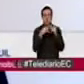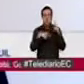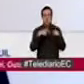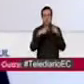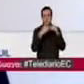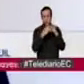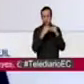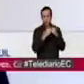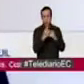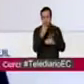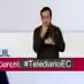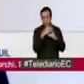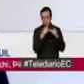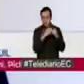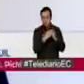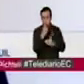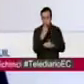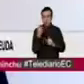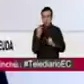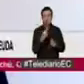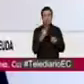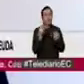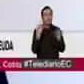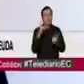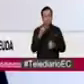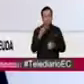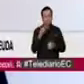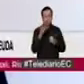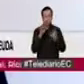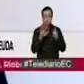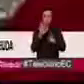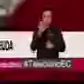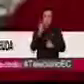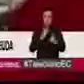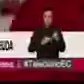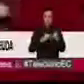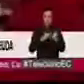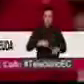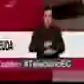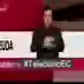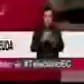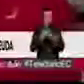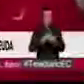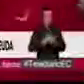capta dentro de esas zonas, colocamos alrededor de un dólar con 65 centavos. Sofía Montoya, Ecuador TV.